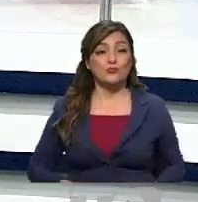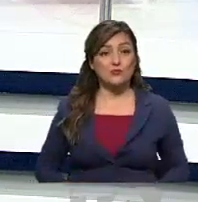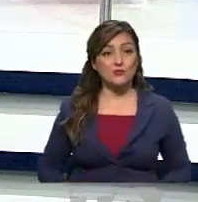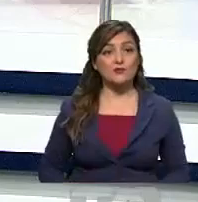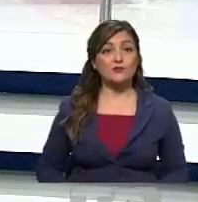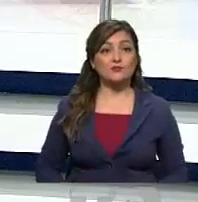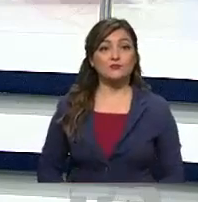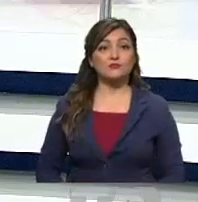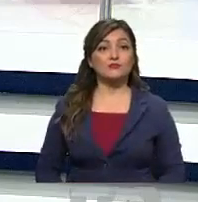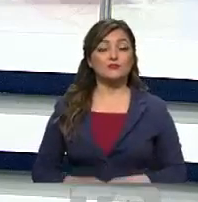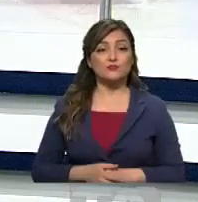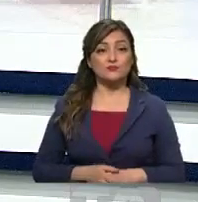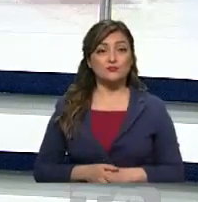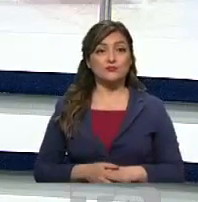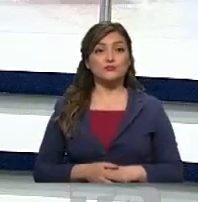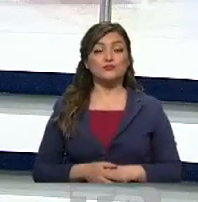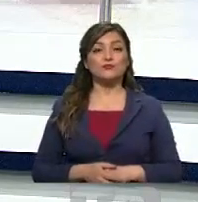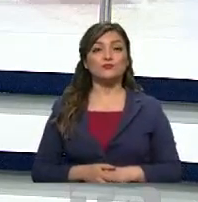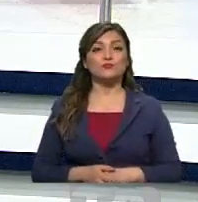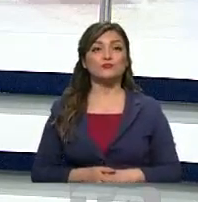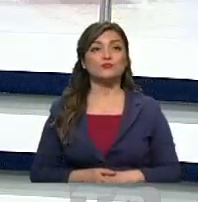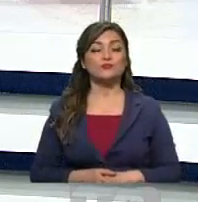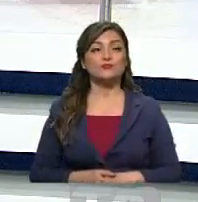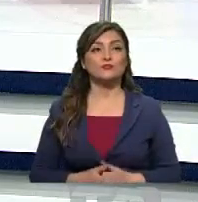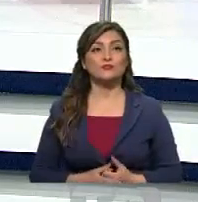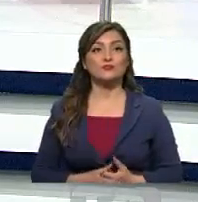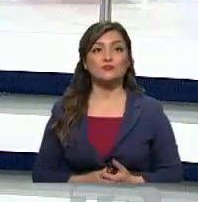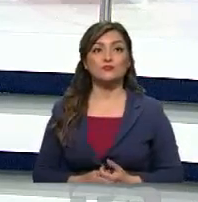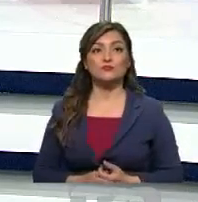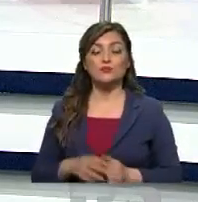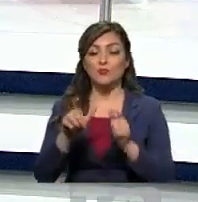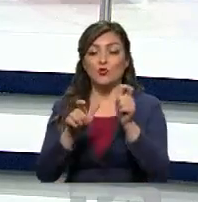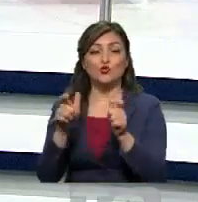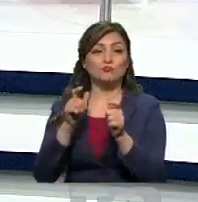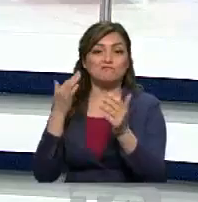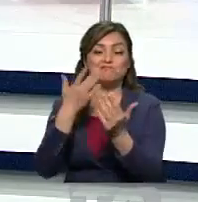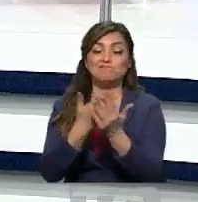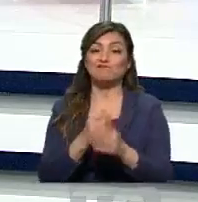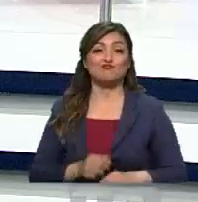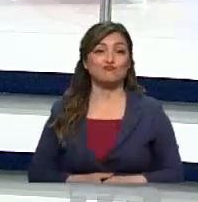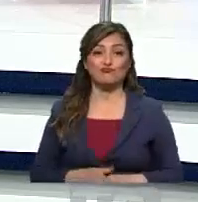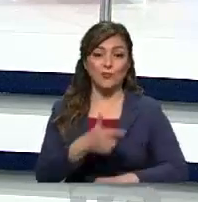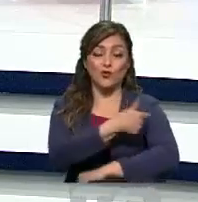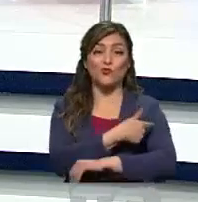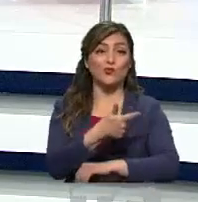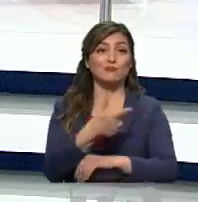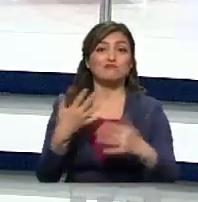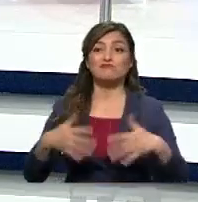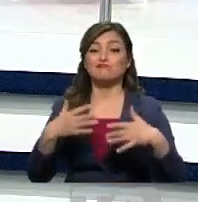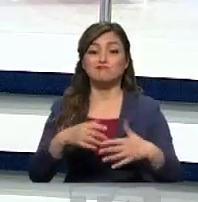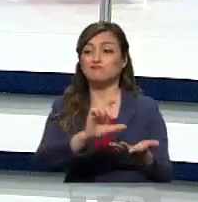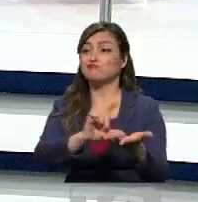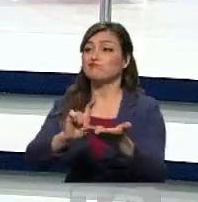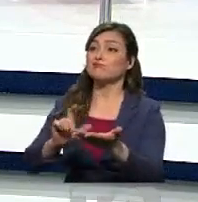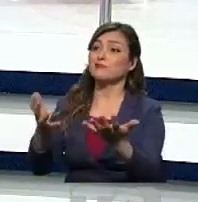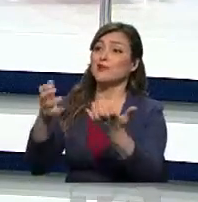porque se estaba registrando que obviamente había personas que no estaban acudiendo y que sobraban vacunas. Entonces, por favor,